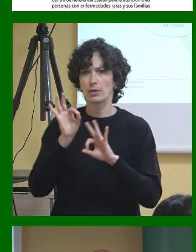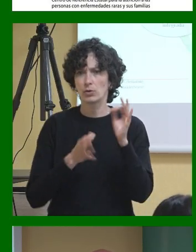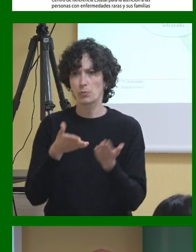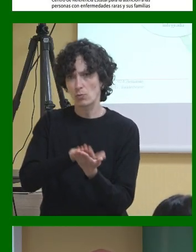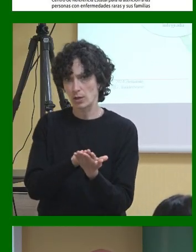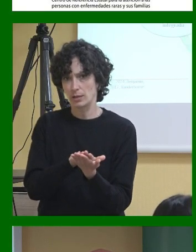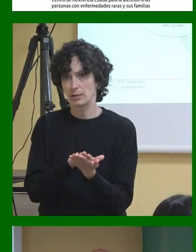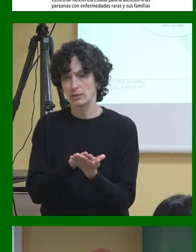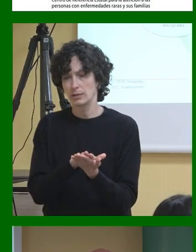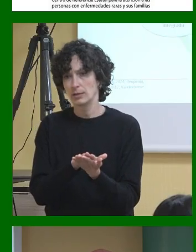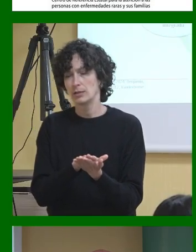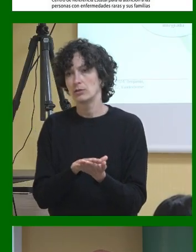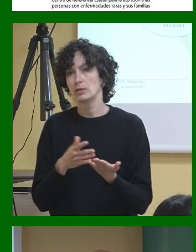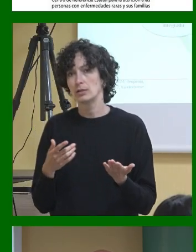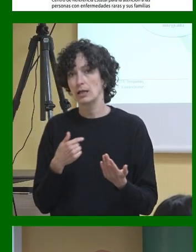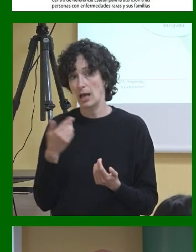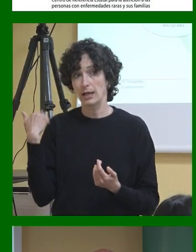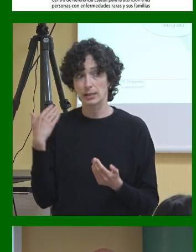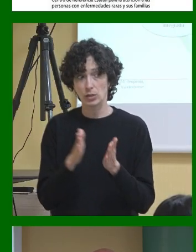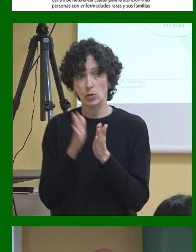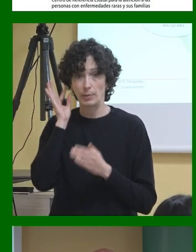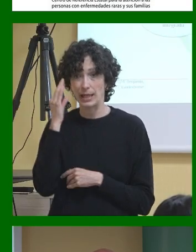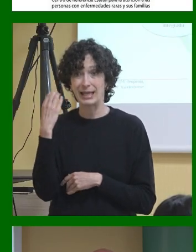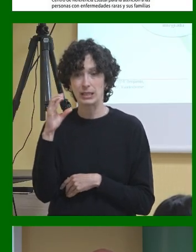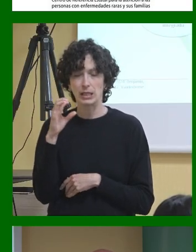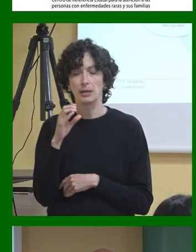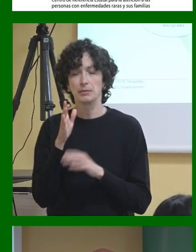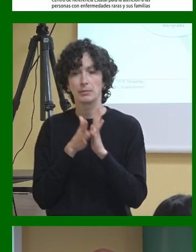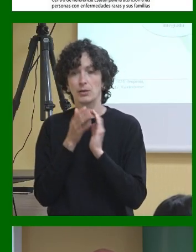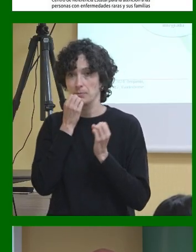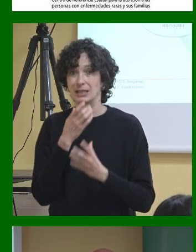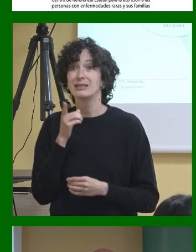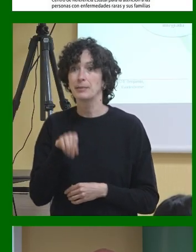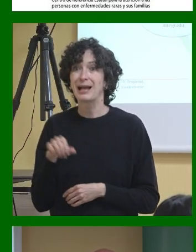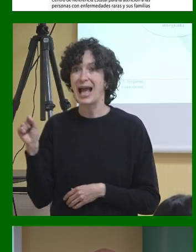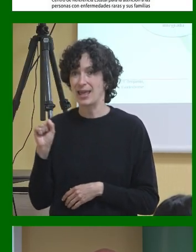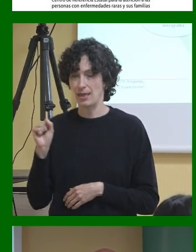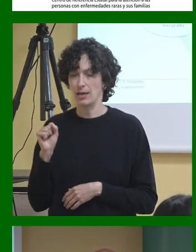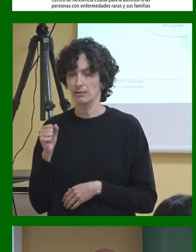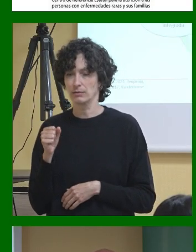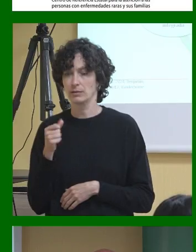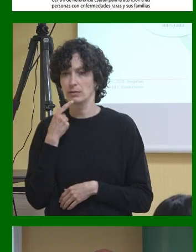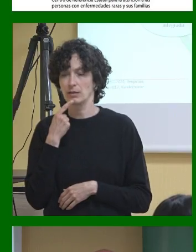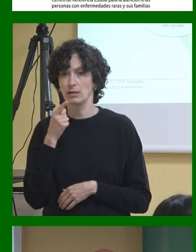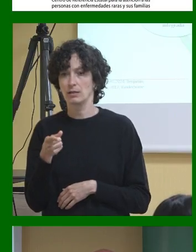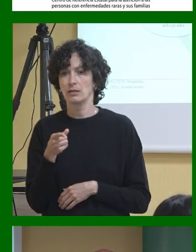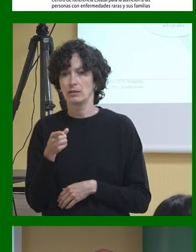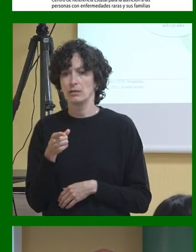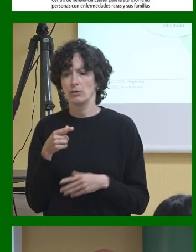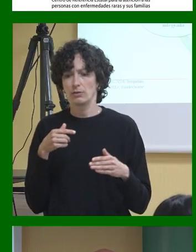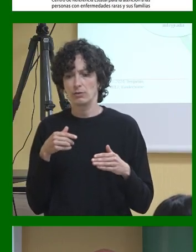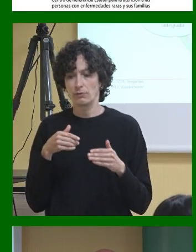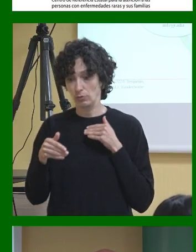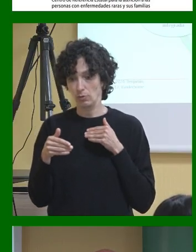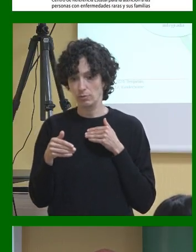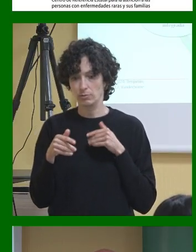yo creo que Cristina lo ha planteado muy bien, yo creo que también Aida, y es cómo enfrentamos ante el desafío de tener que